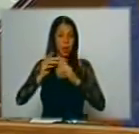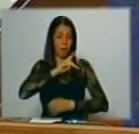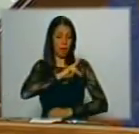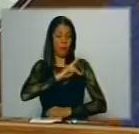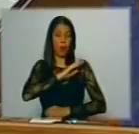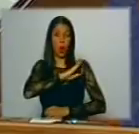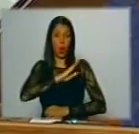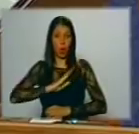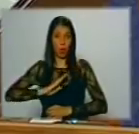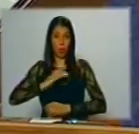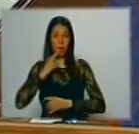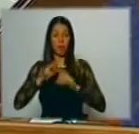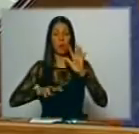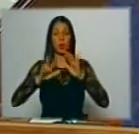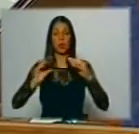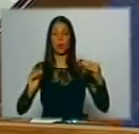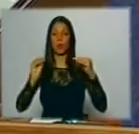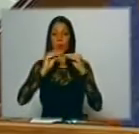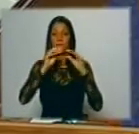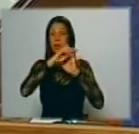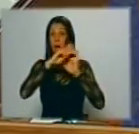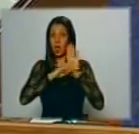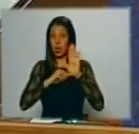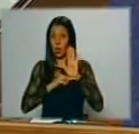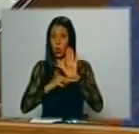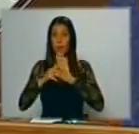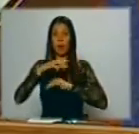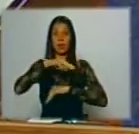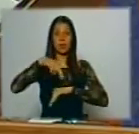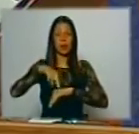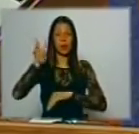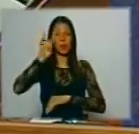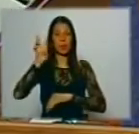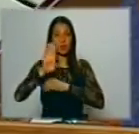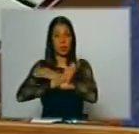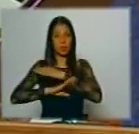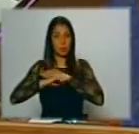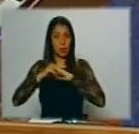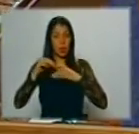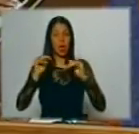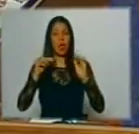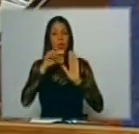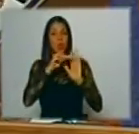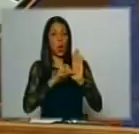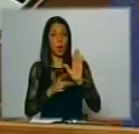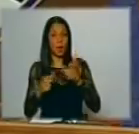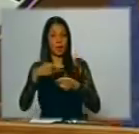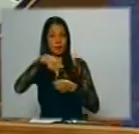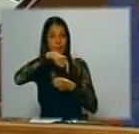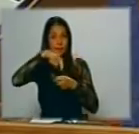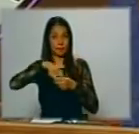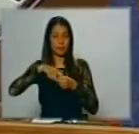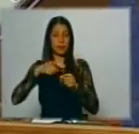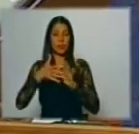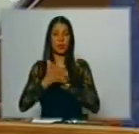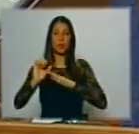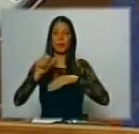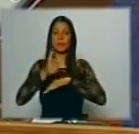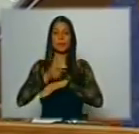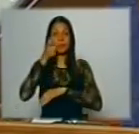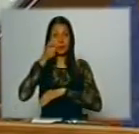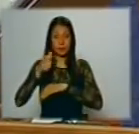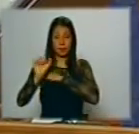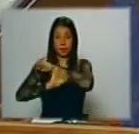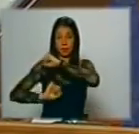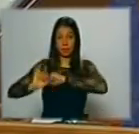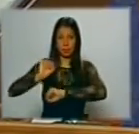gozará de las prerrogativas y privilegios de la República. El reglamento interno de la Superintendencia Nacional para la Defensa